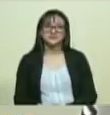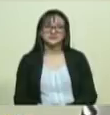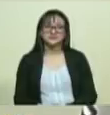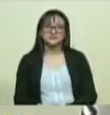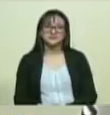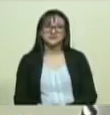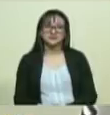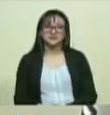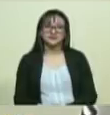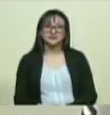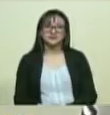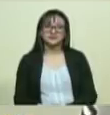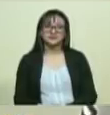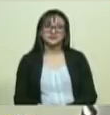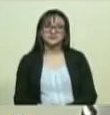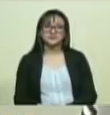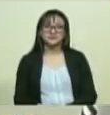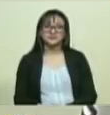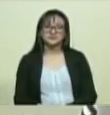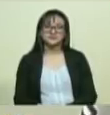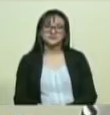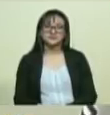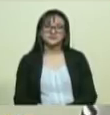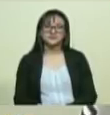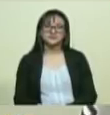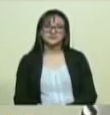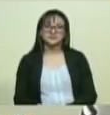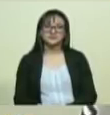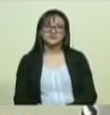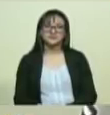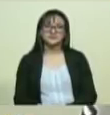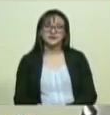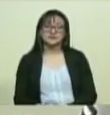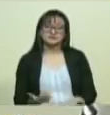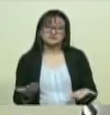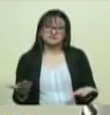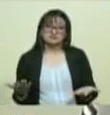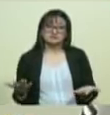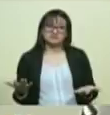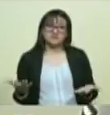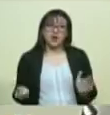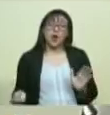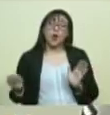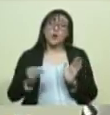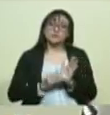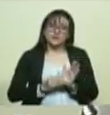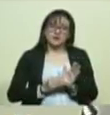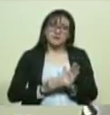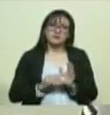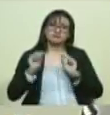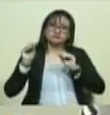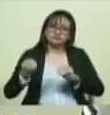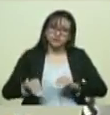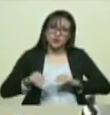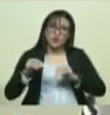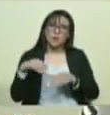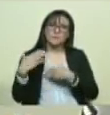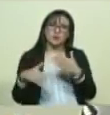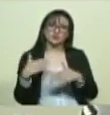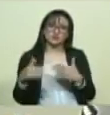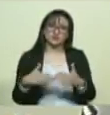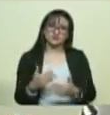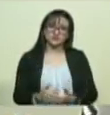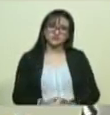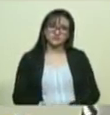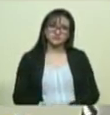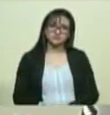Y, por supuesto, será conveniente volver a intentar que estén en el proceso.